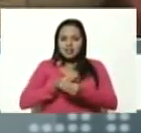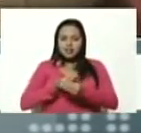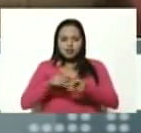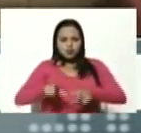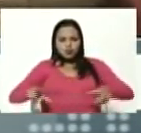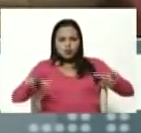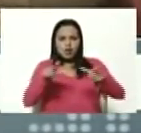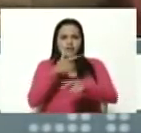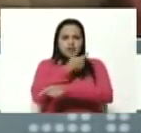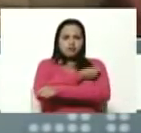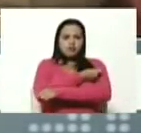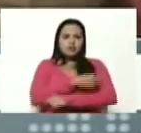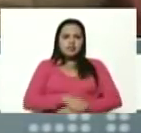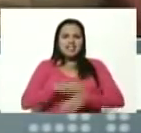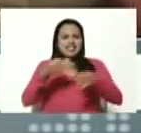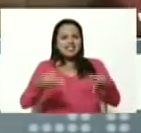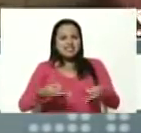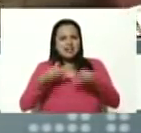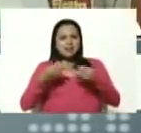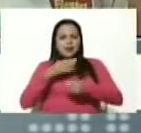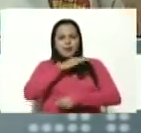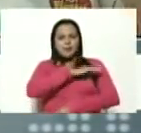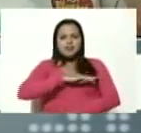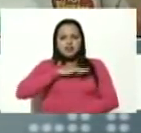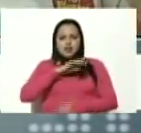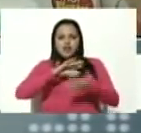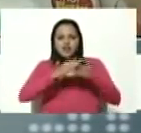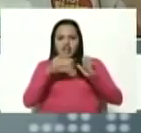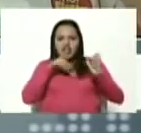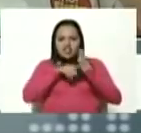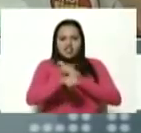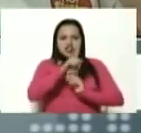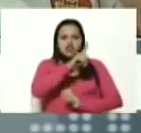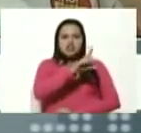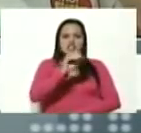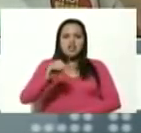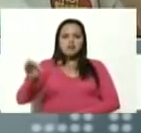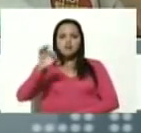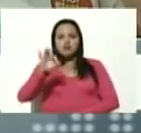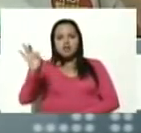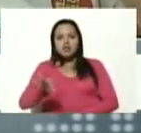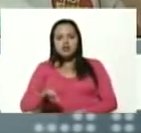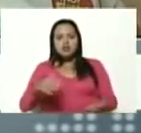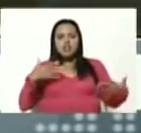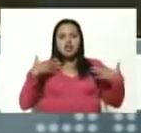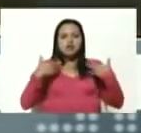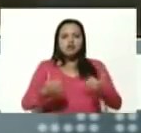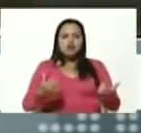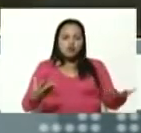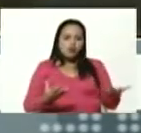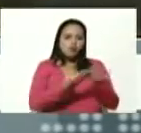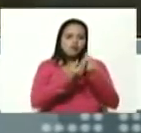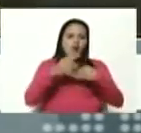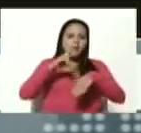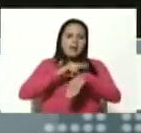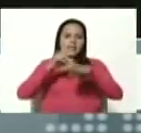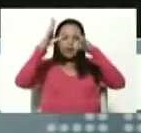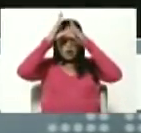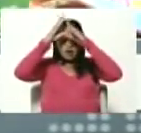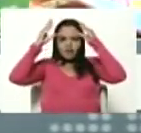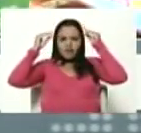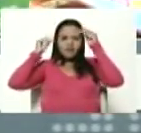Siempre con la misión Barrio Adentro, 100% salud, los médicos, las médicas, los enfermeros, las